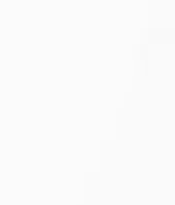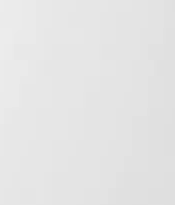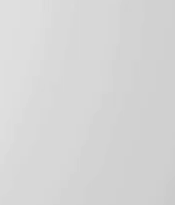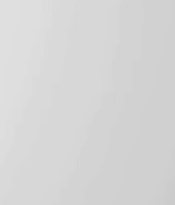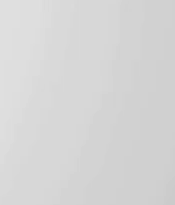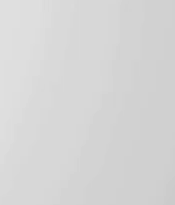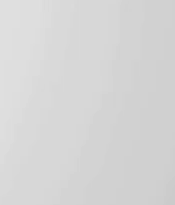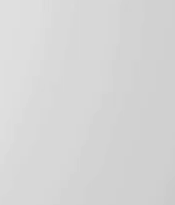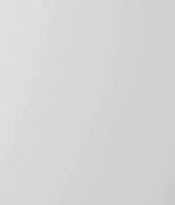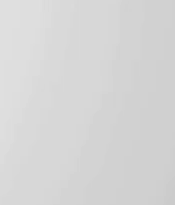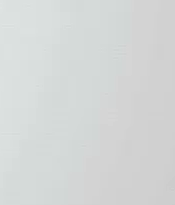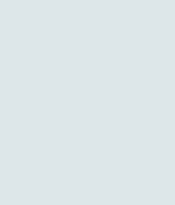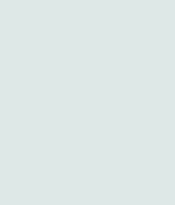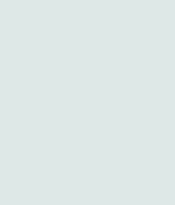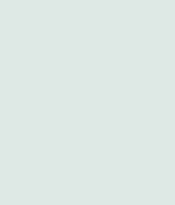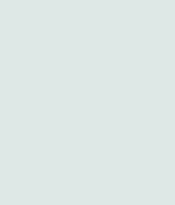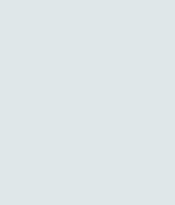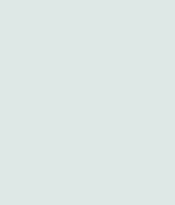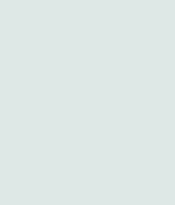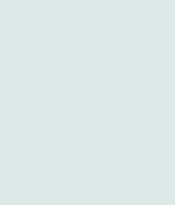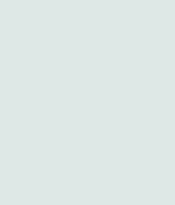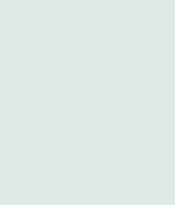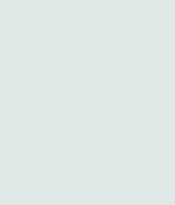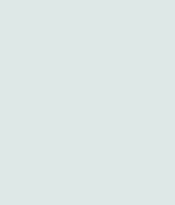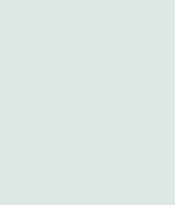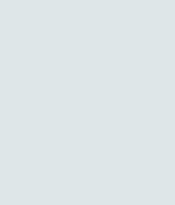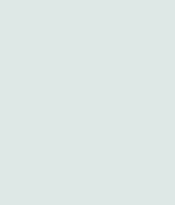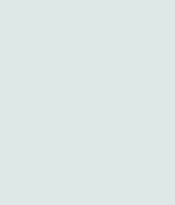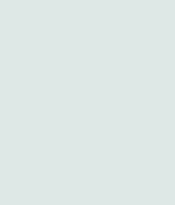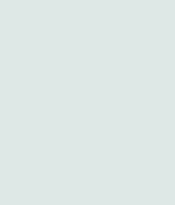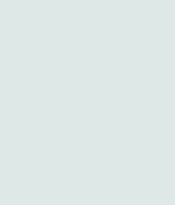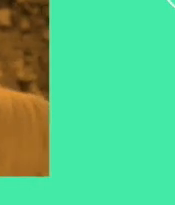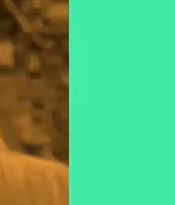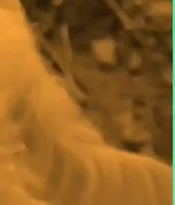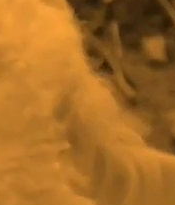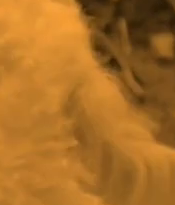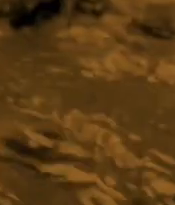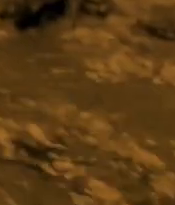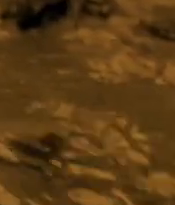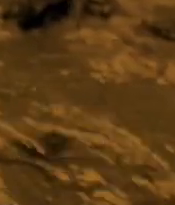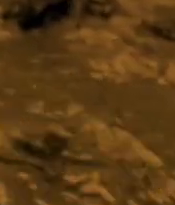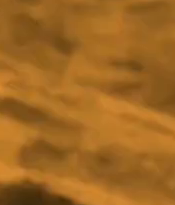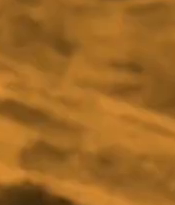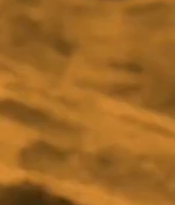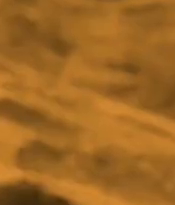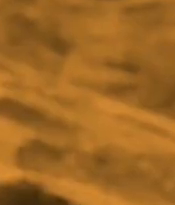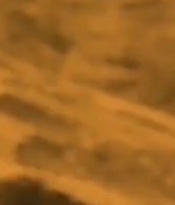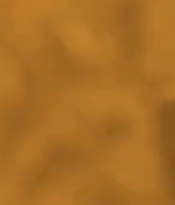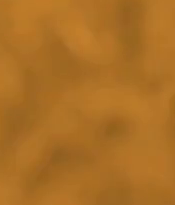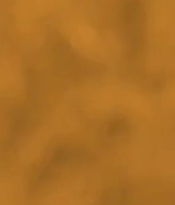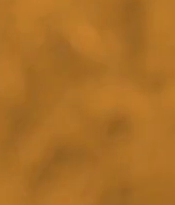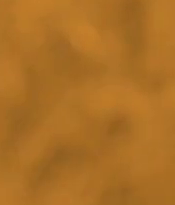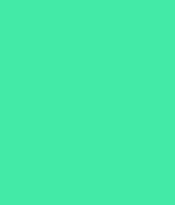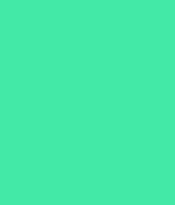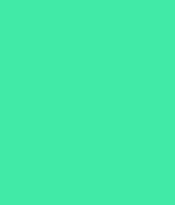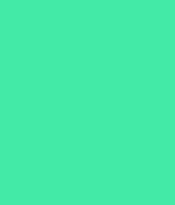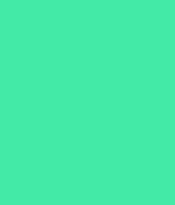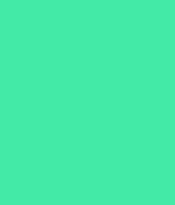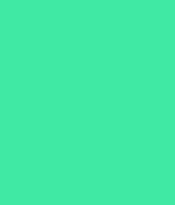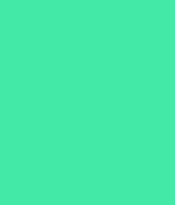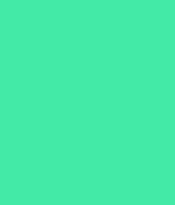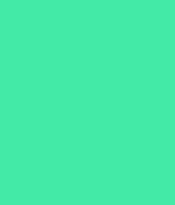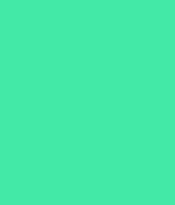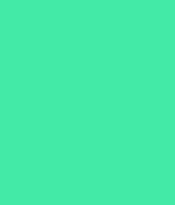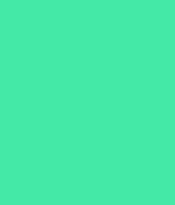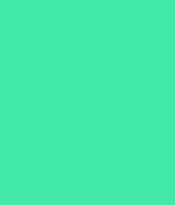8181307052. Secretaría de Salud. Gobierno de Nuevo León. Son fieles compañeros de viaje y ambos te